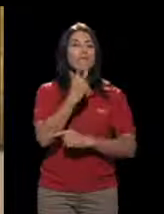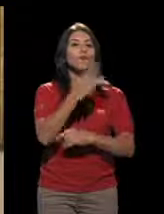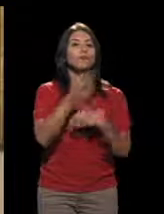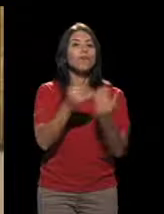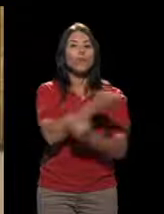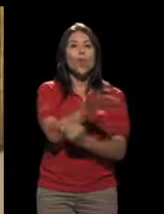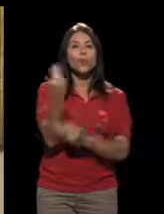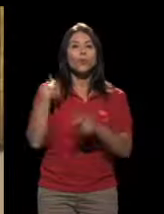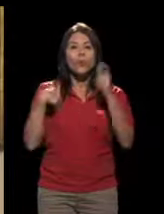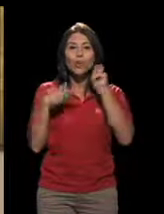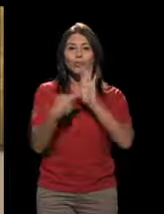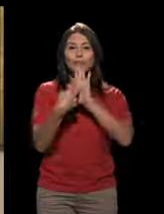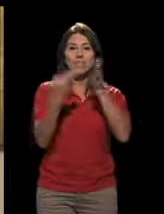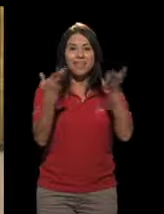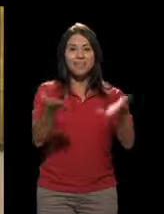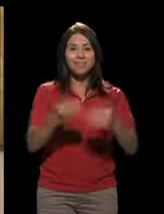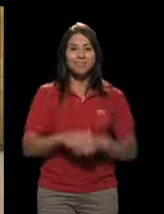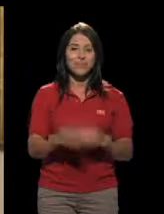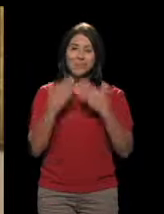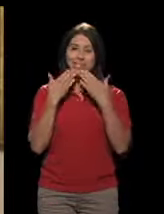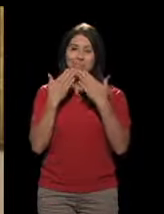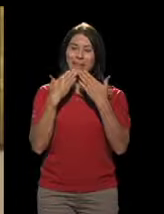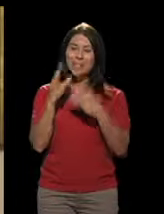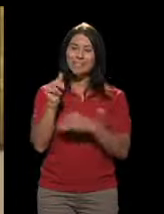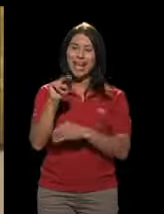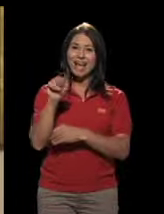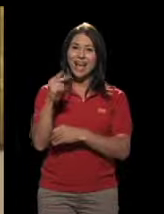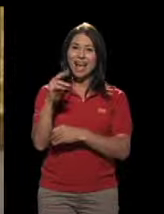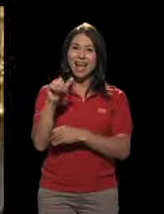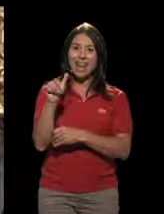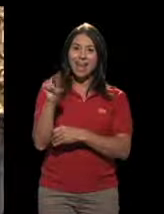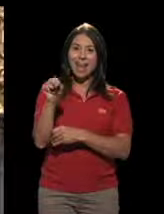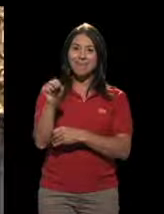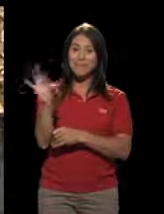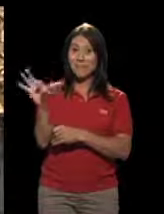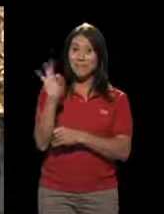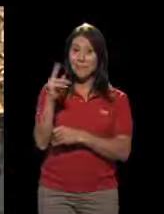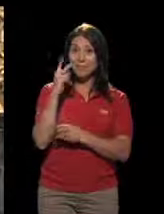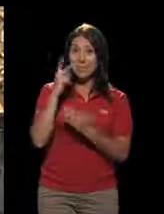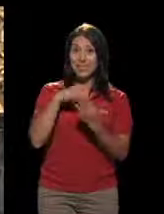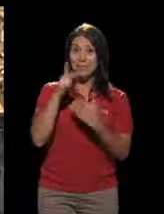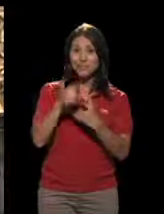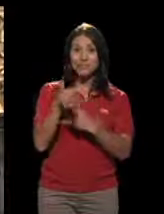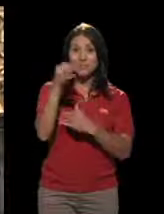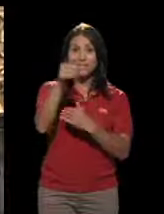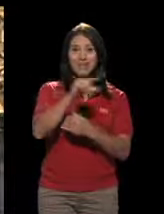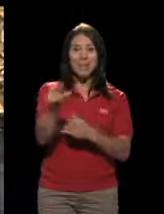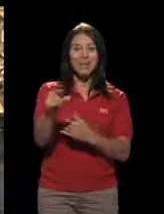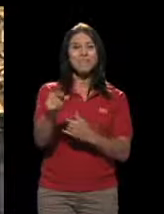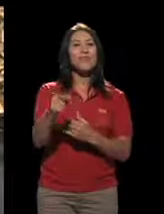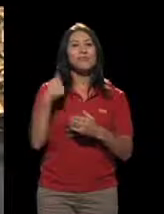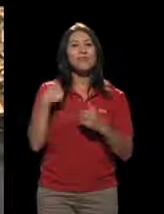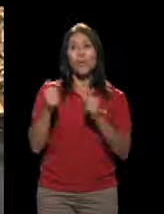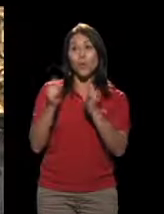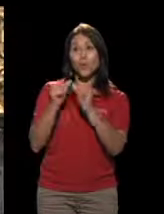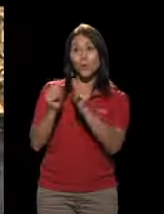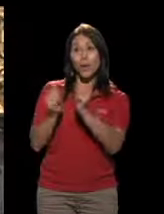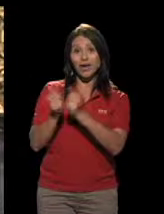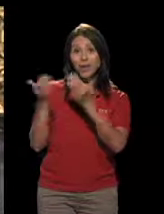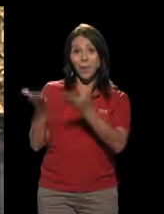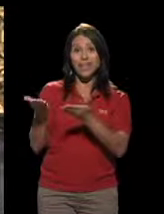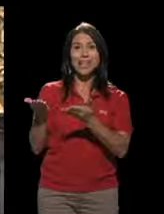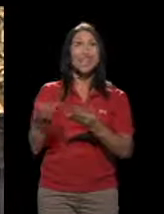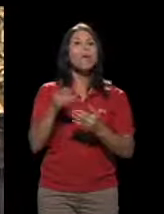de todos y todas aquí representadas. Bueno, muchísimas gracias, doña Ana Elena. Les invitamos a vernos la próxima semana. Yo me quedo aquí con doña Ana Elena. Estaremos